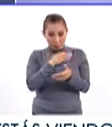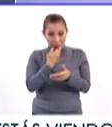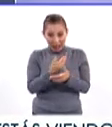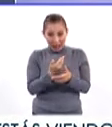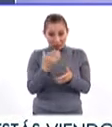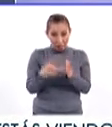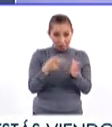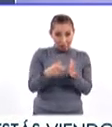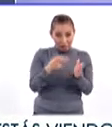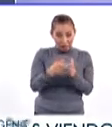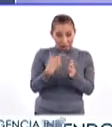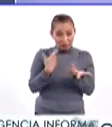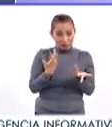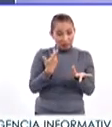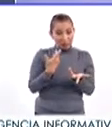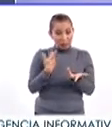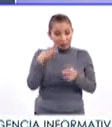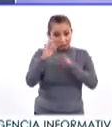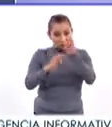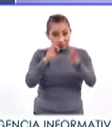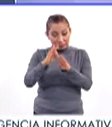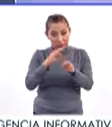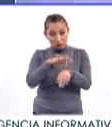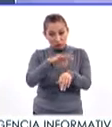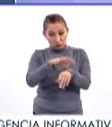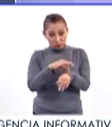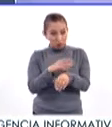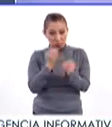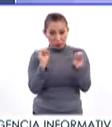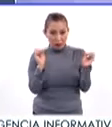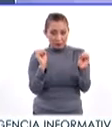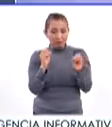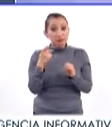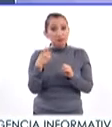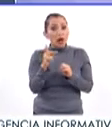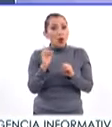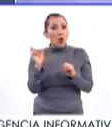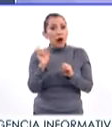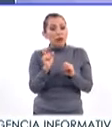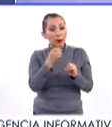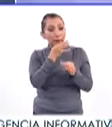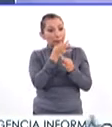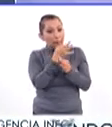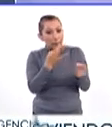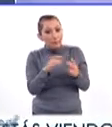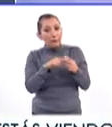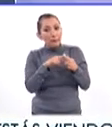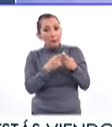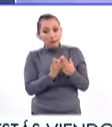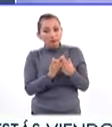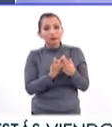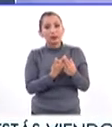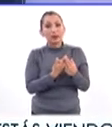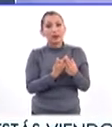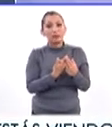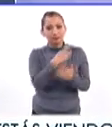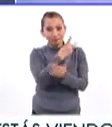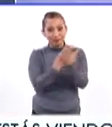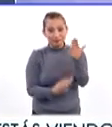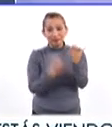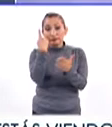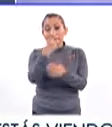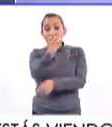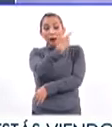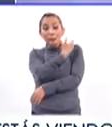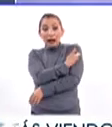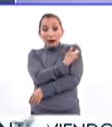acceso constante de atención médica, pero al momento en que se da este programa de